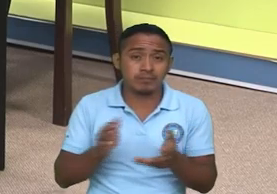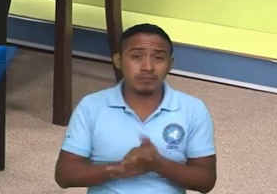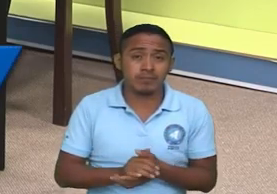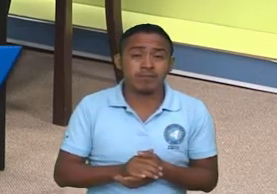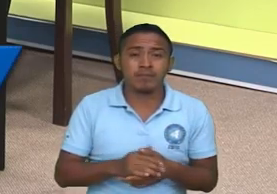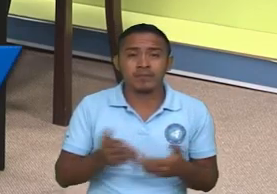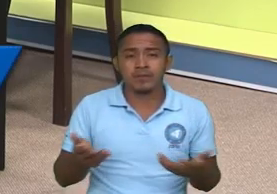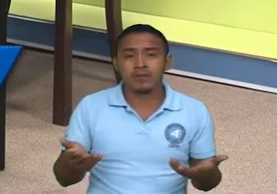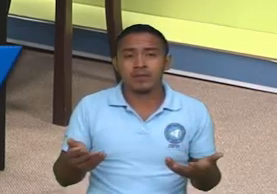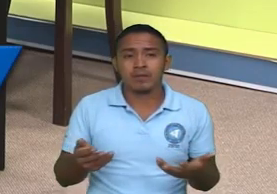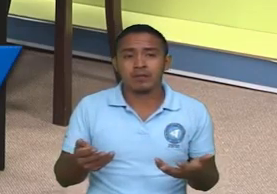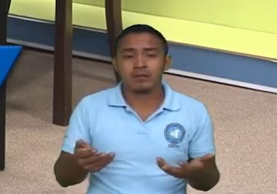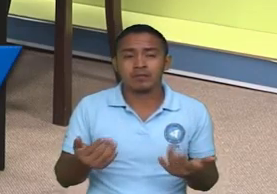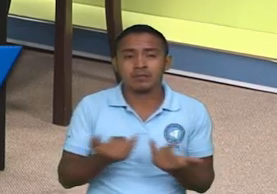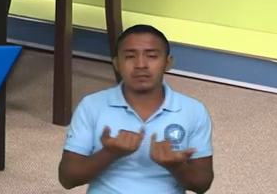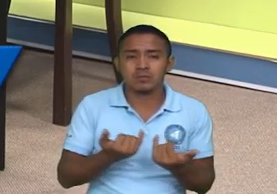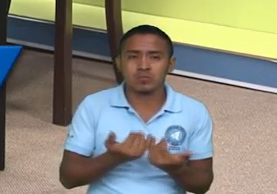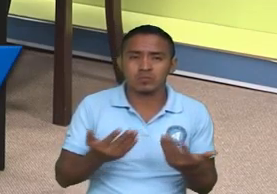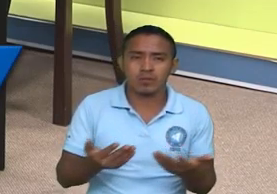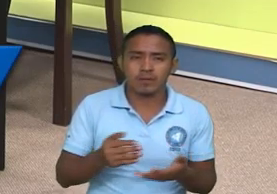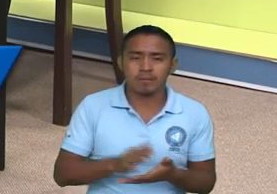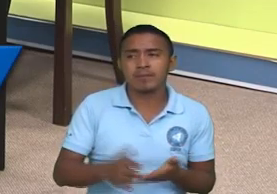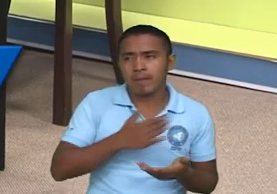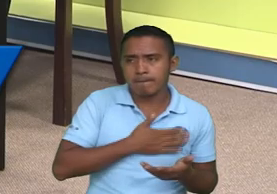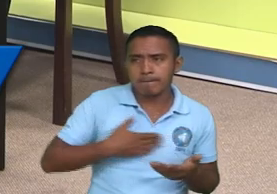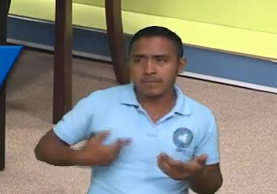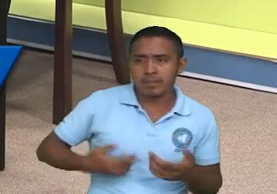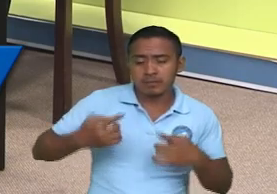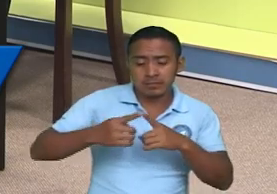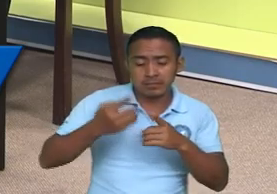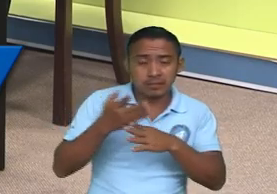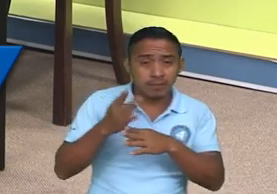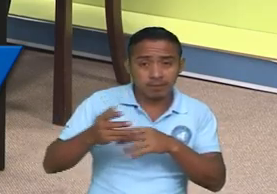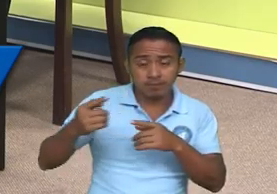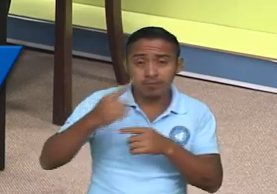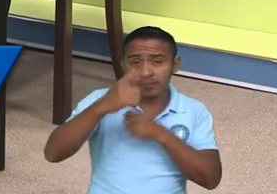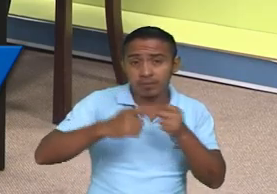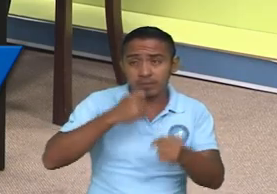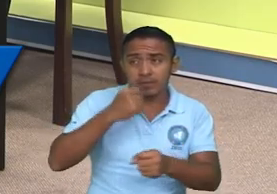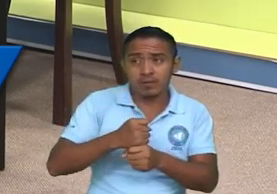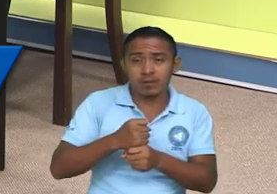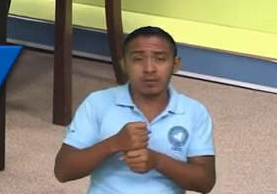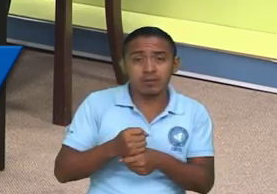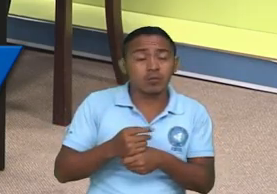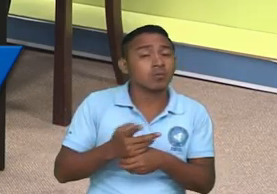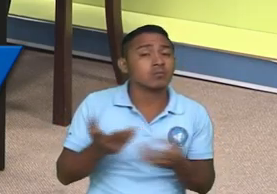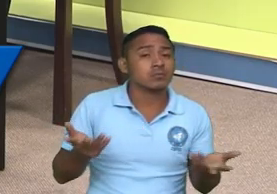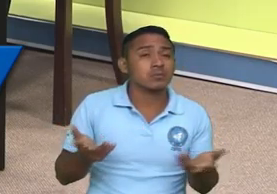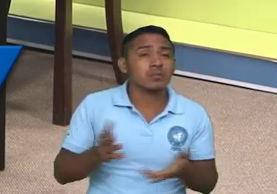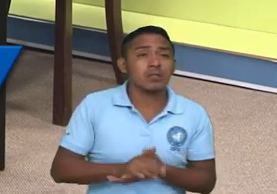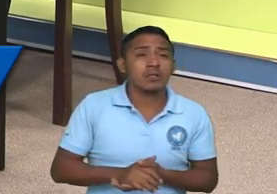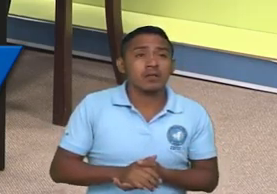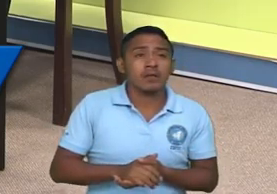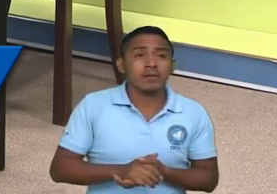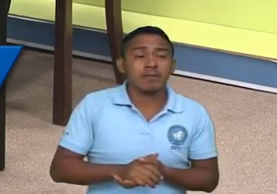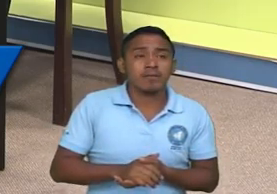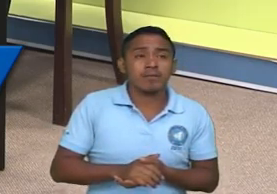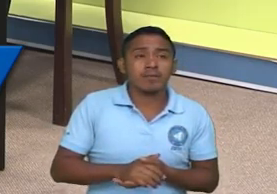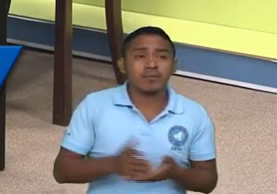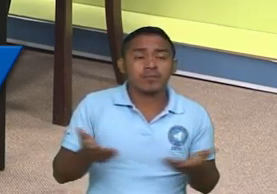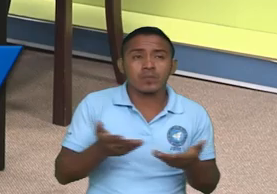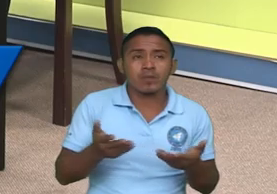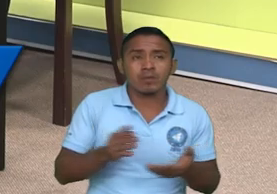Entonces, en el caso del colecho, usted me planteaba esto del aplastamiento del bebé. Hay algunos que